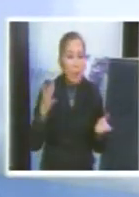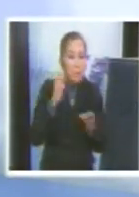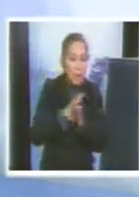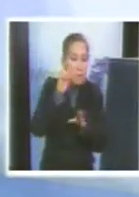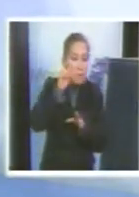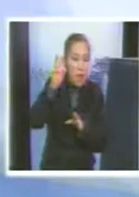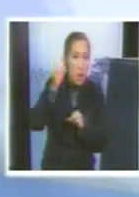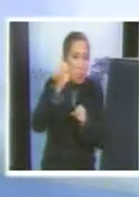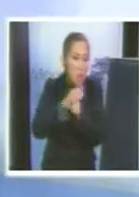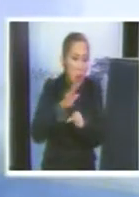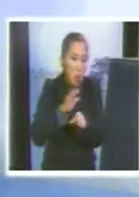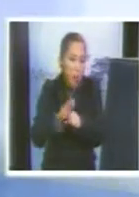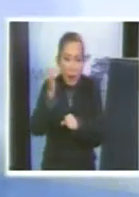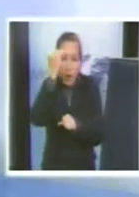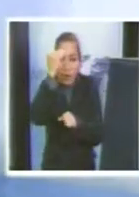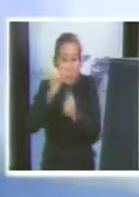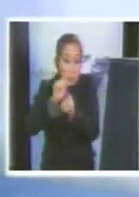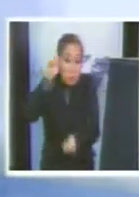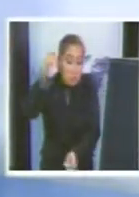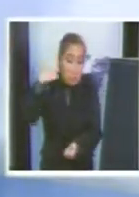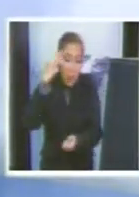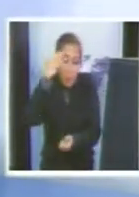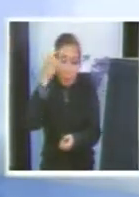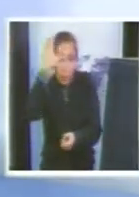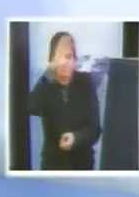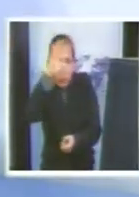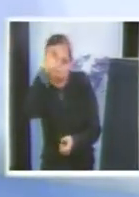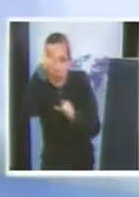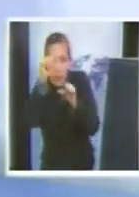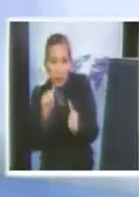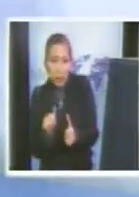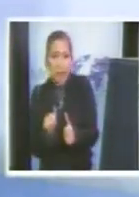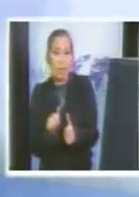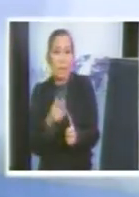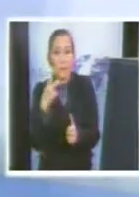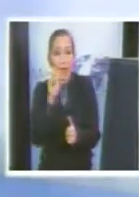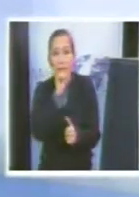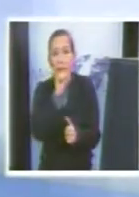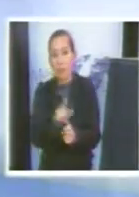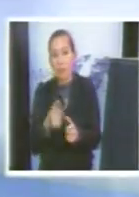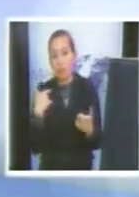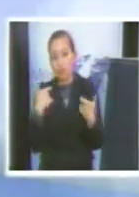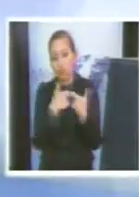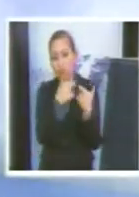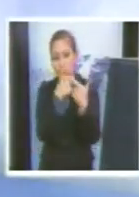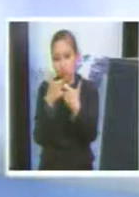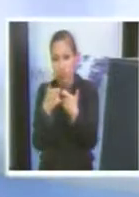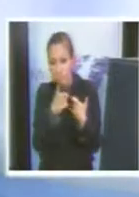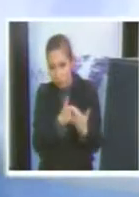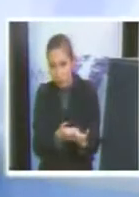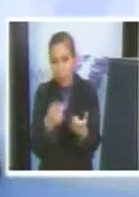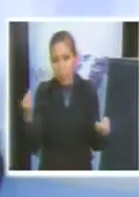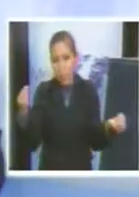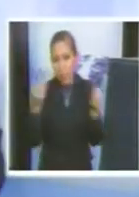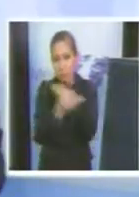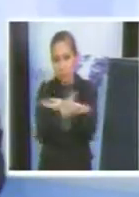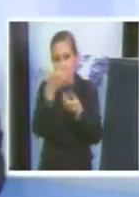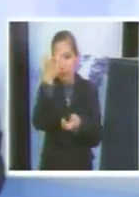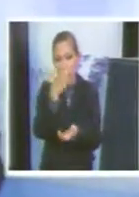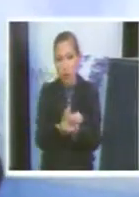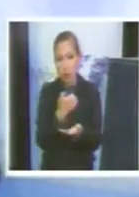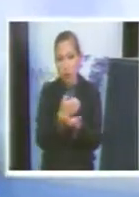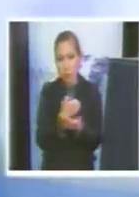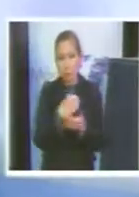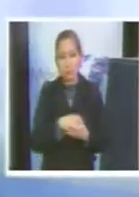mayores oportunidades de conocernos mejor a través de la cultura y el arte, pero también de cooperación y de intercambios económicos.